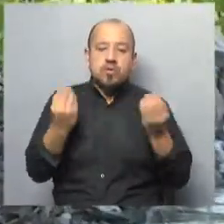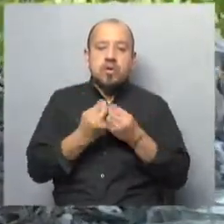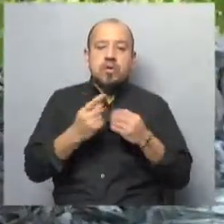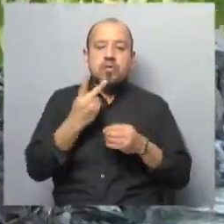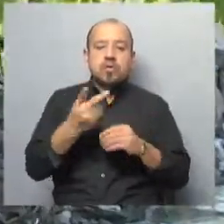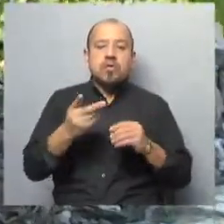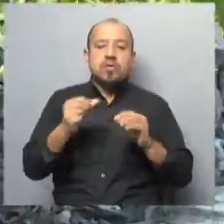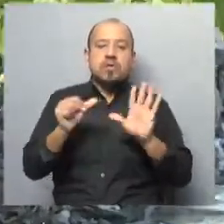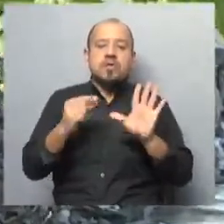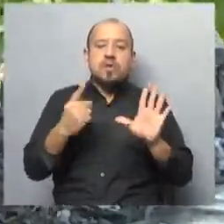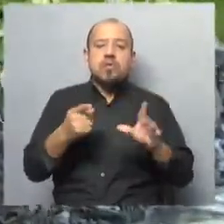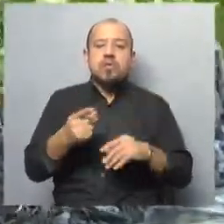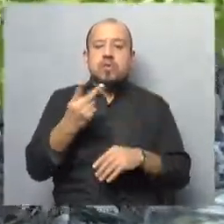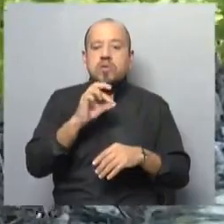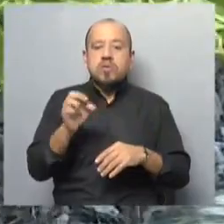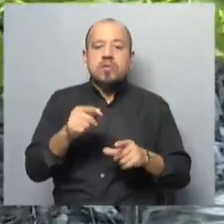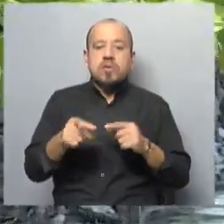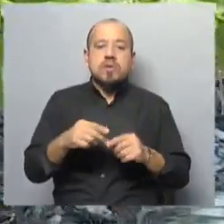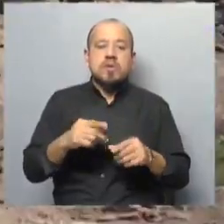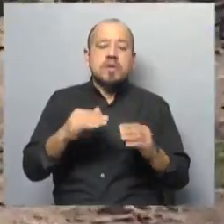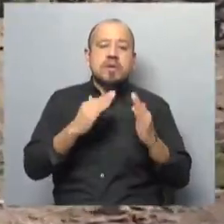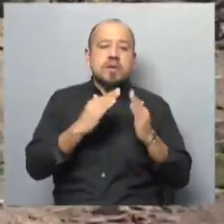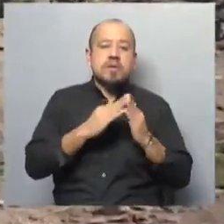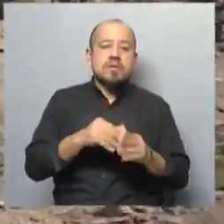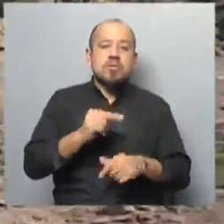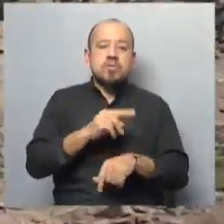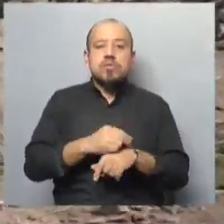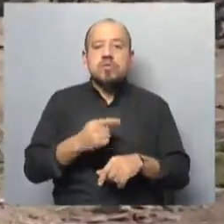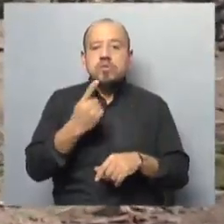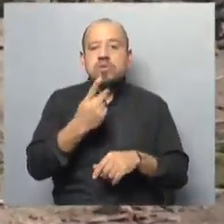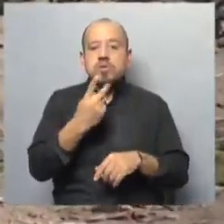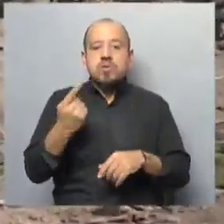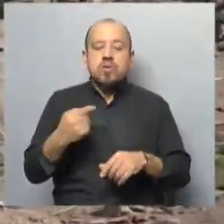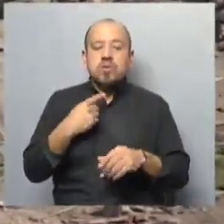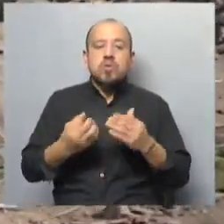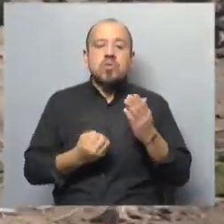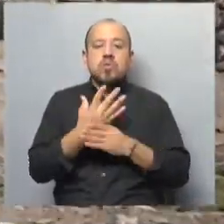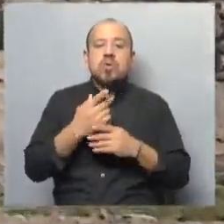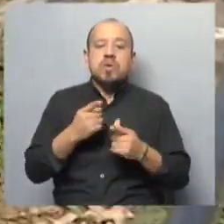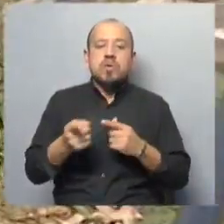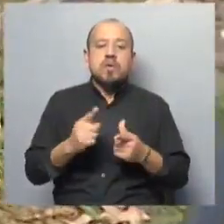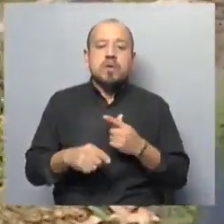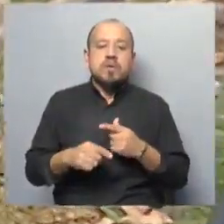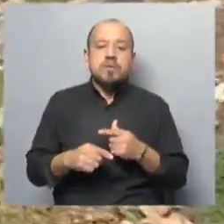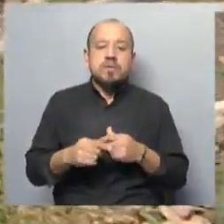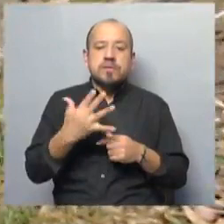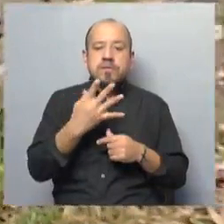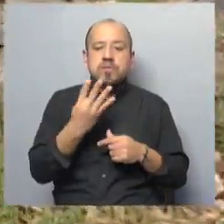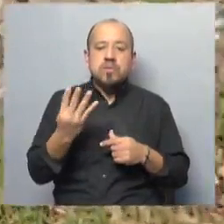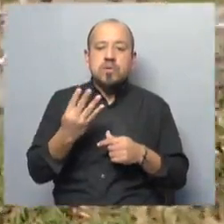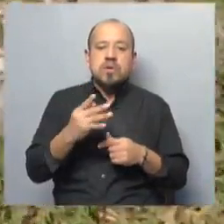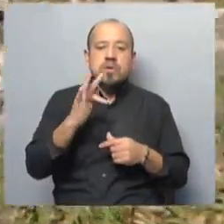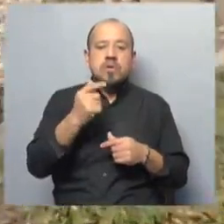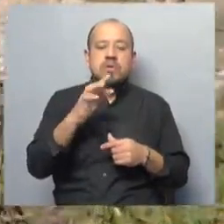que habitan en el barrio, 20 de ellas en viviendas usadas y la mayoría, 121, en nuevas, con la siguiente distribución: 54 en Villa